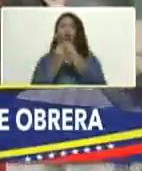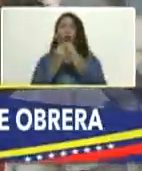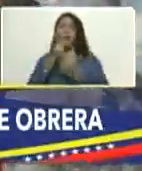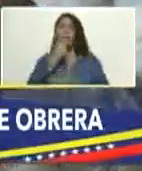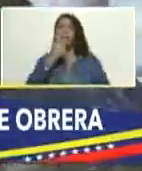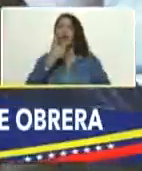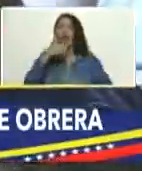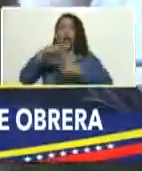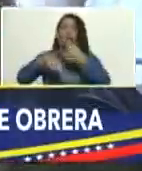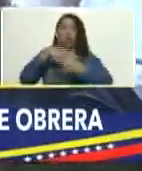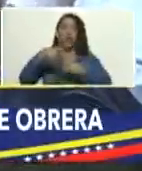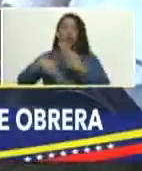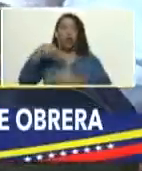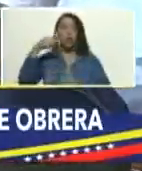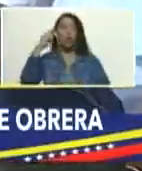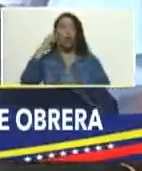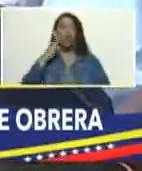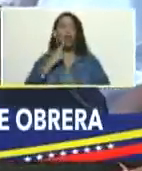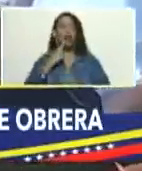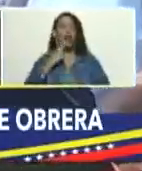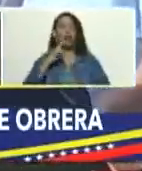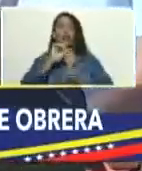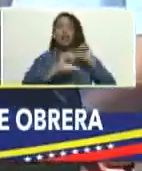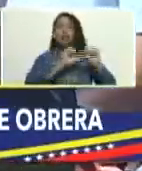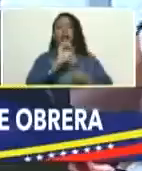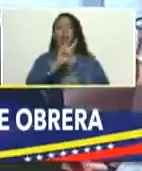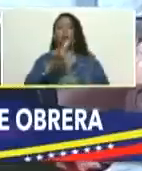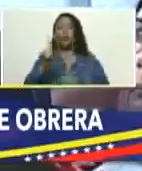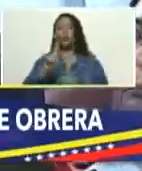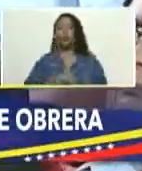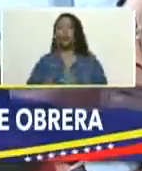hermosa revolución bolivariana del siglo XXI.